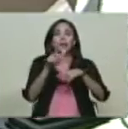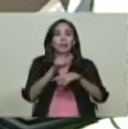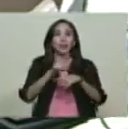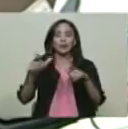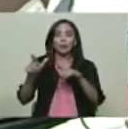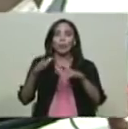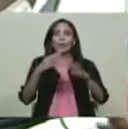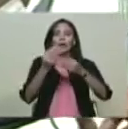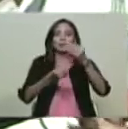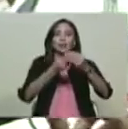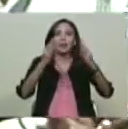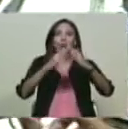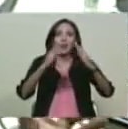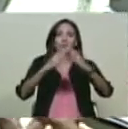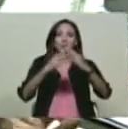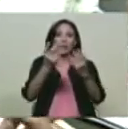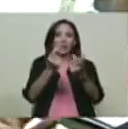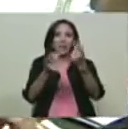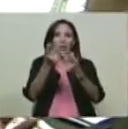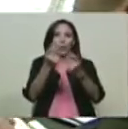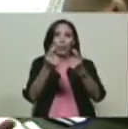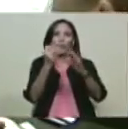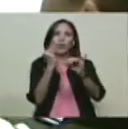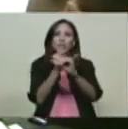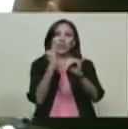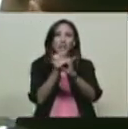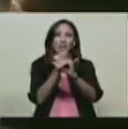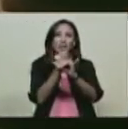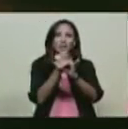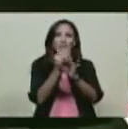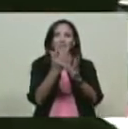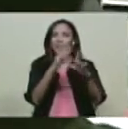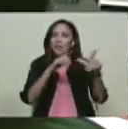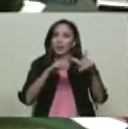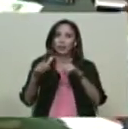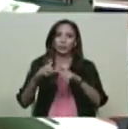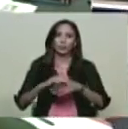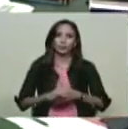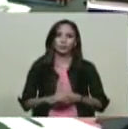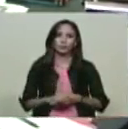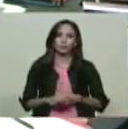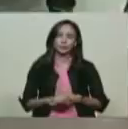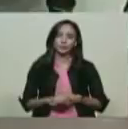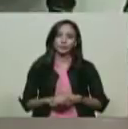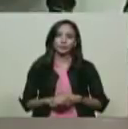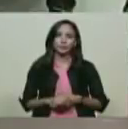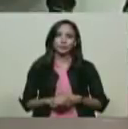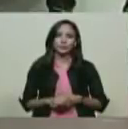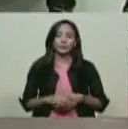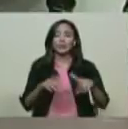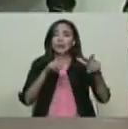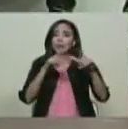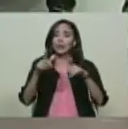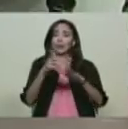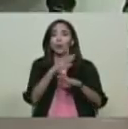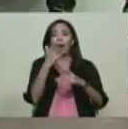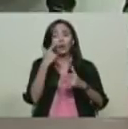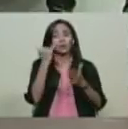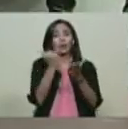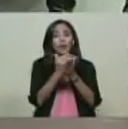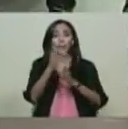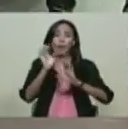de casas de cambios virtuales. las cuales ya se encuentran en periodo de